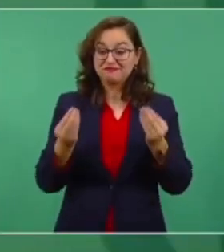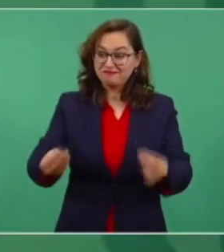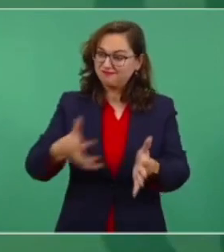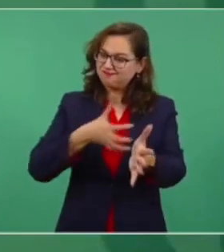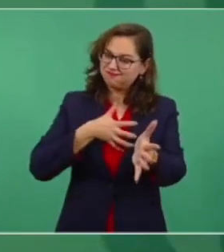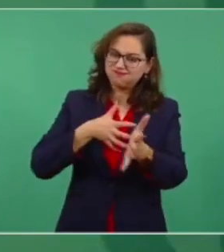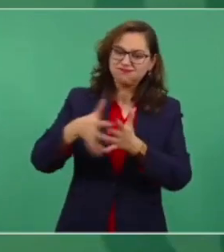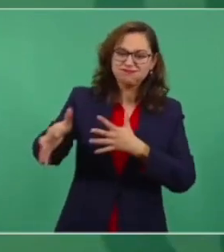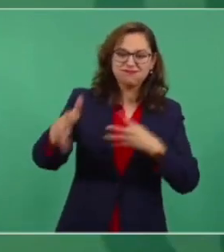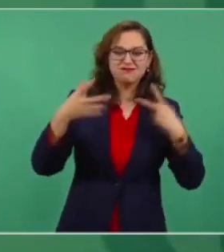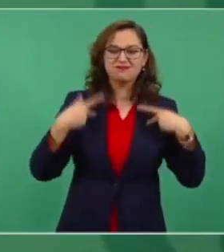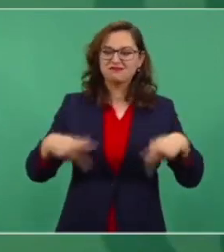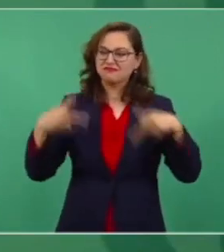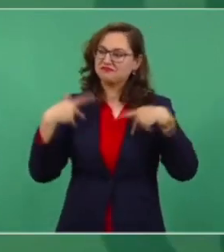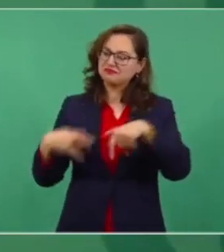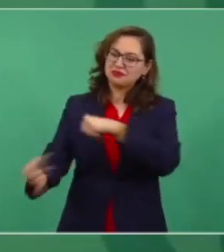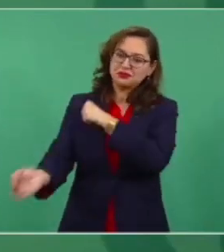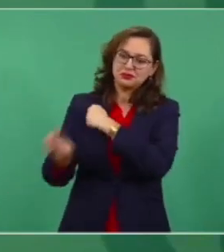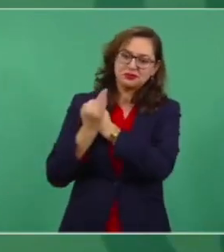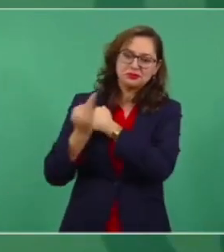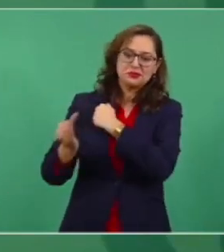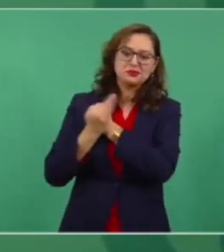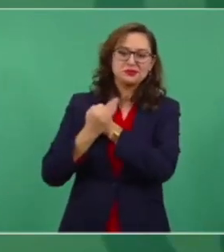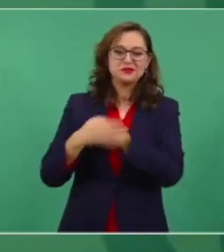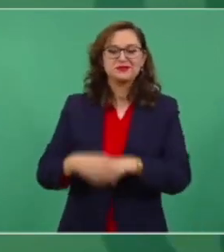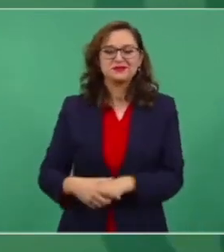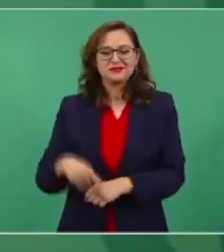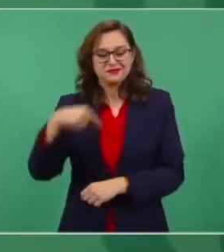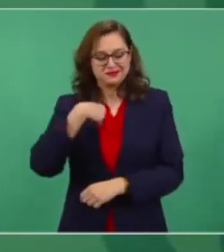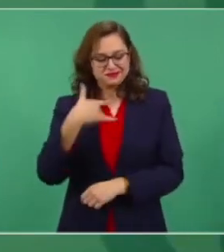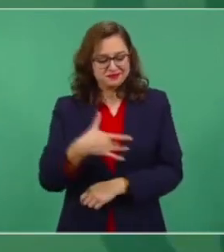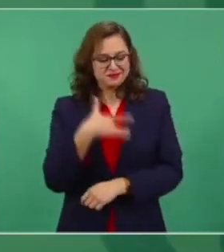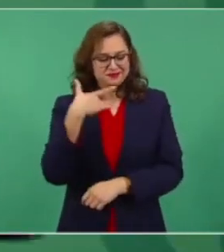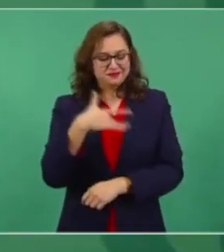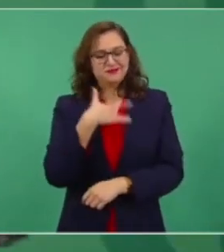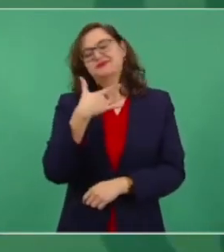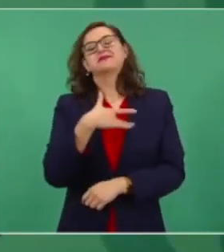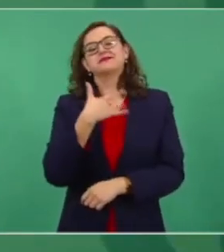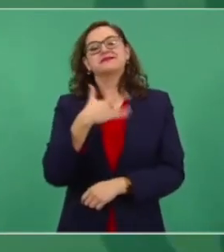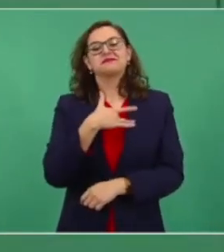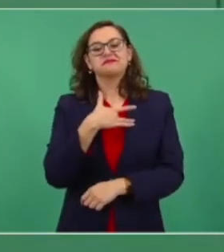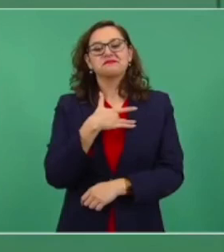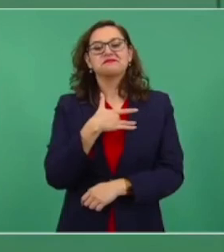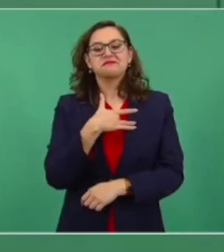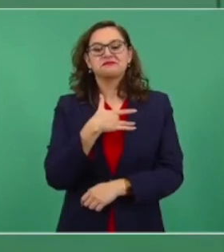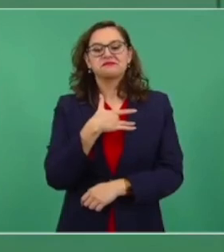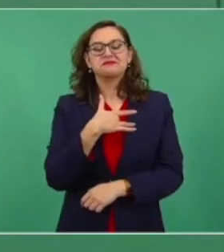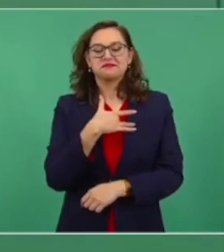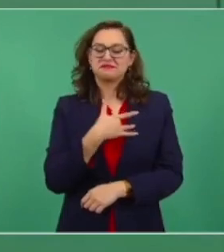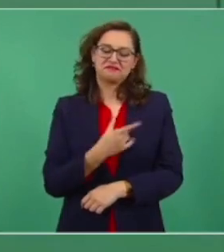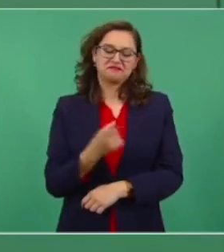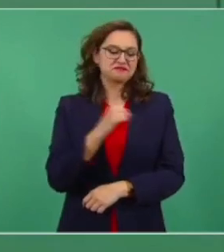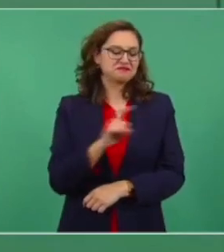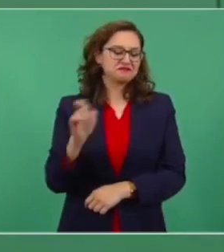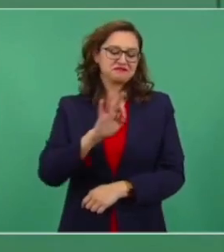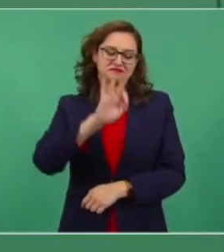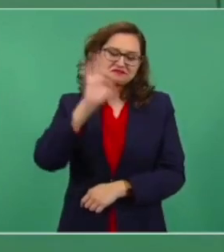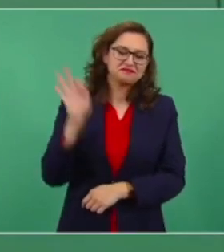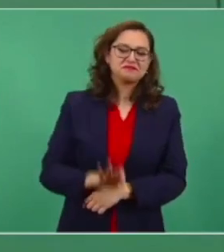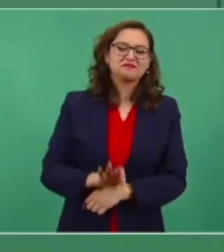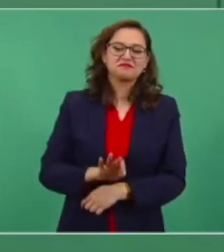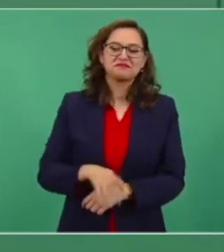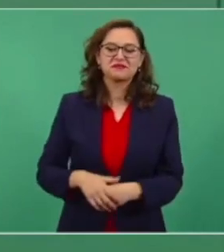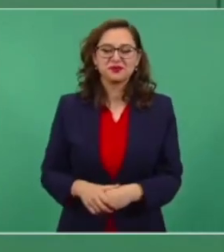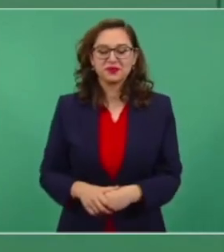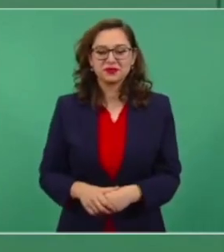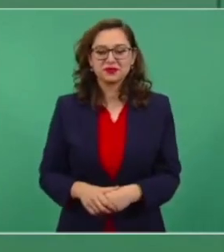muchísimas. Entonces imagínense cómo no voy a estar al 100.